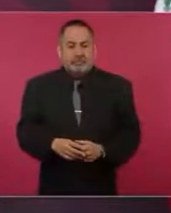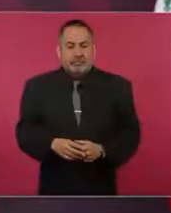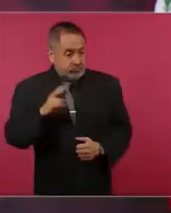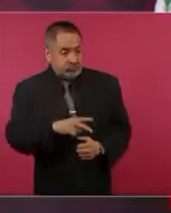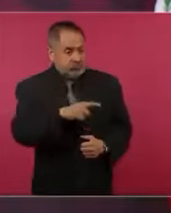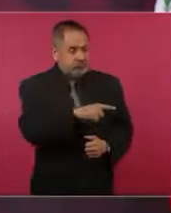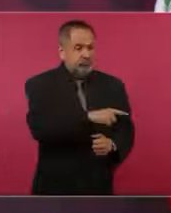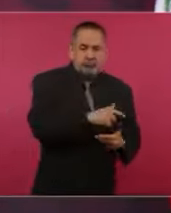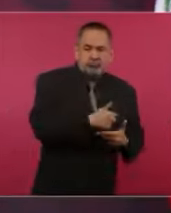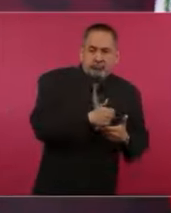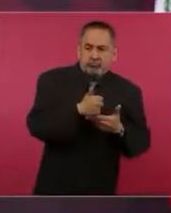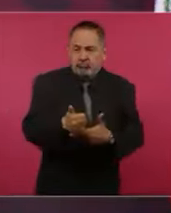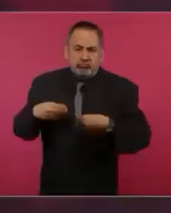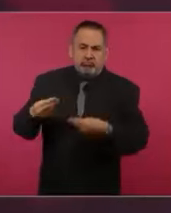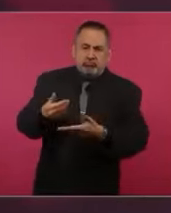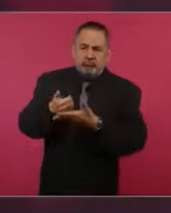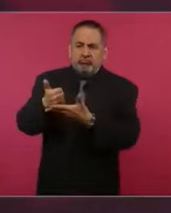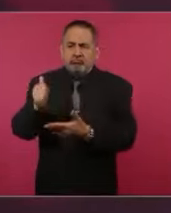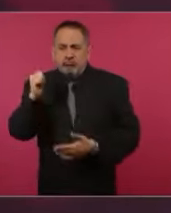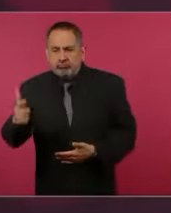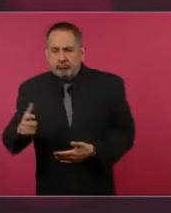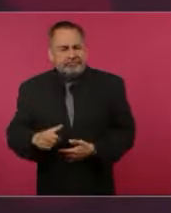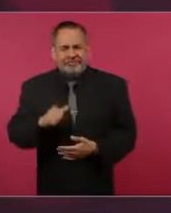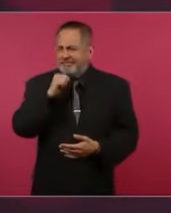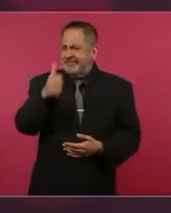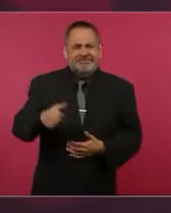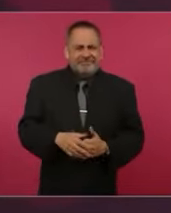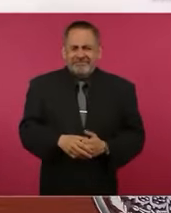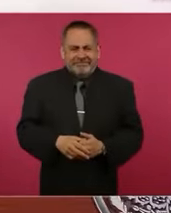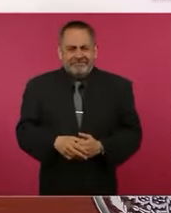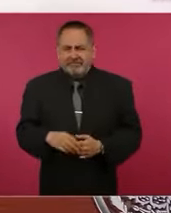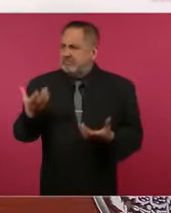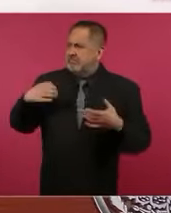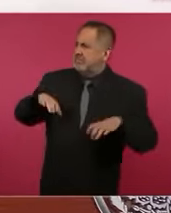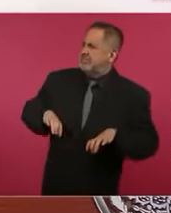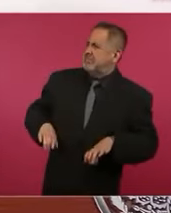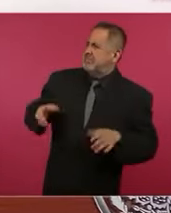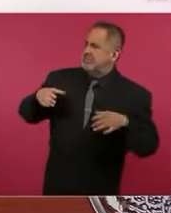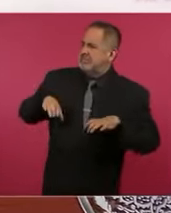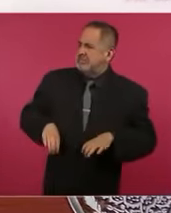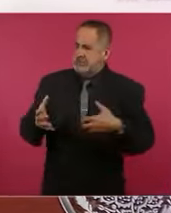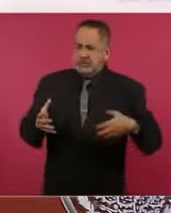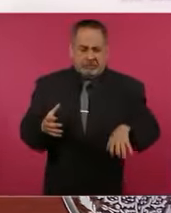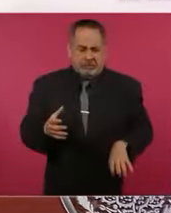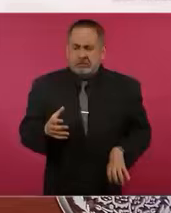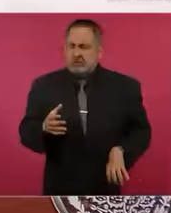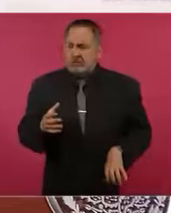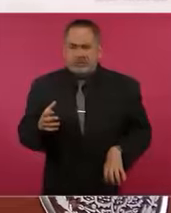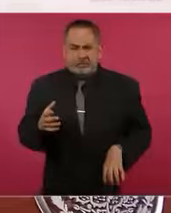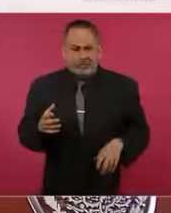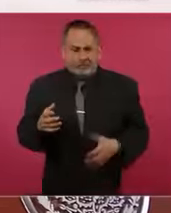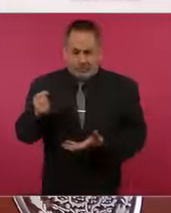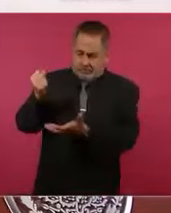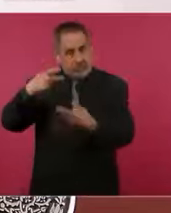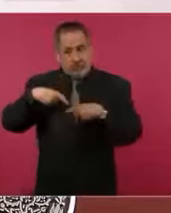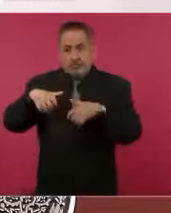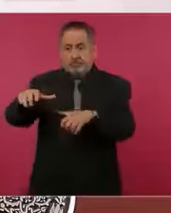ayudando al pueblo, pero sí quedándose con parte del presupuesto que es del